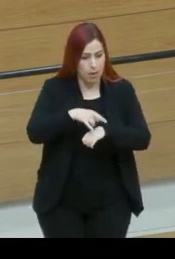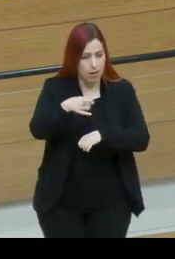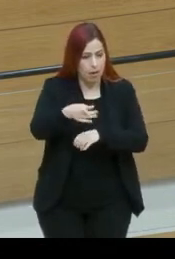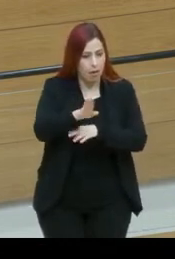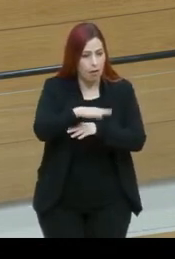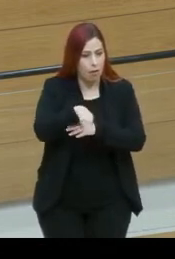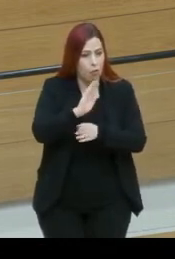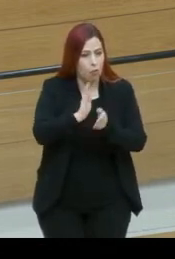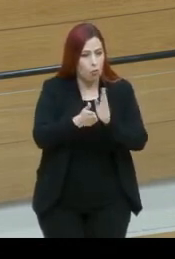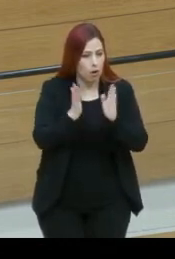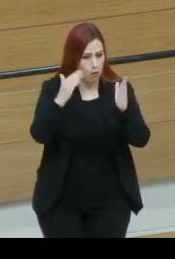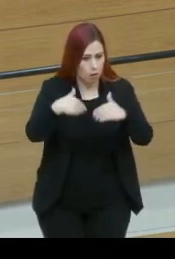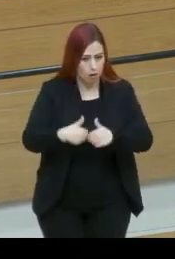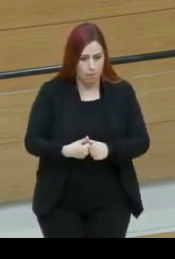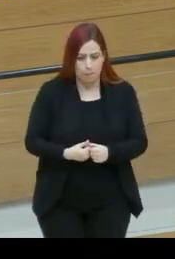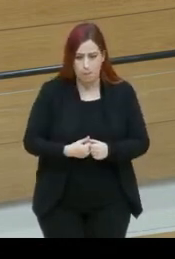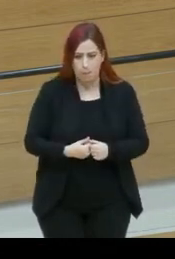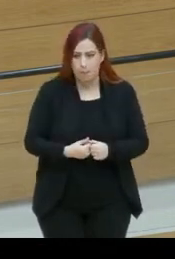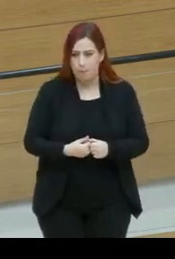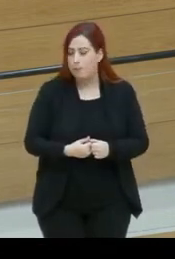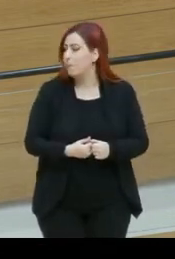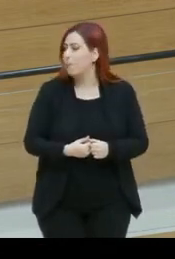cura.